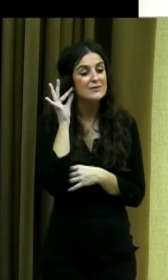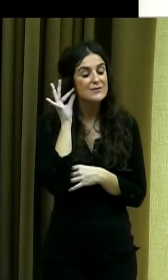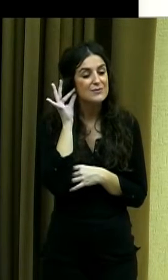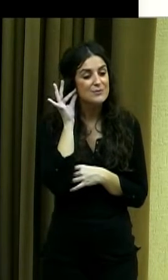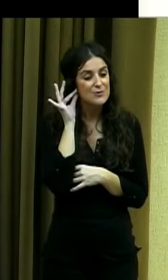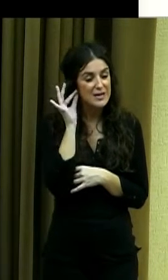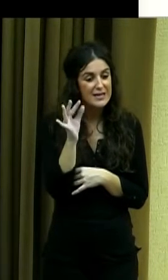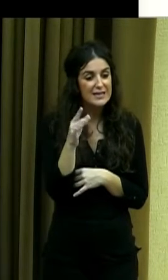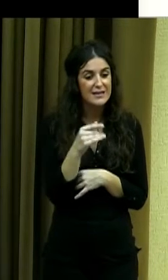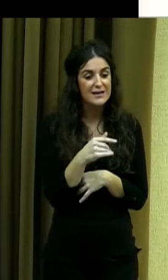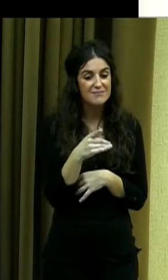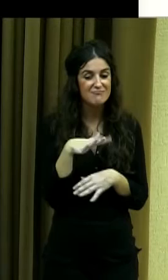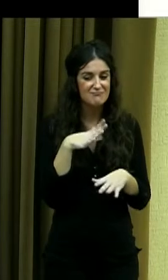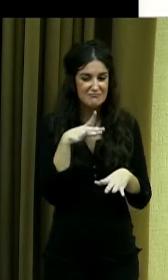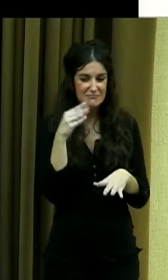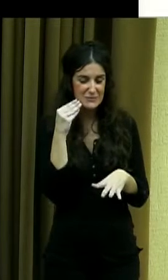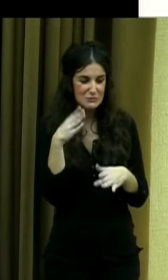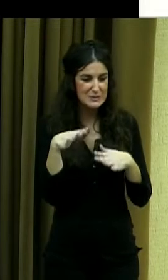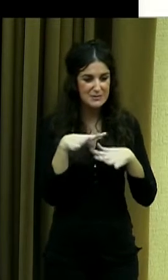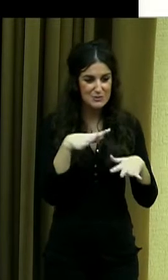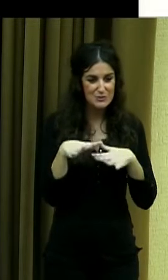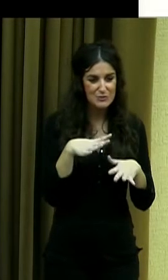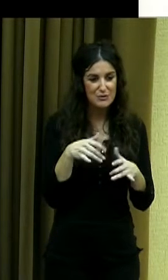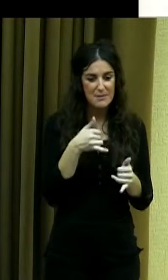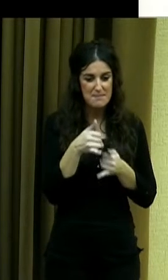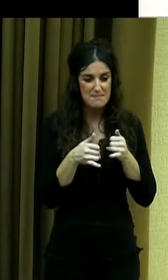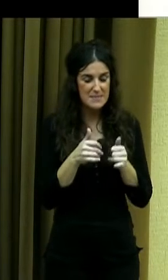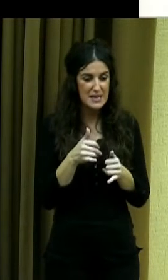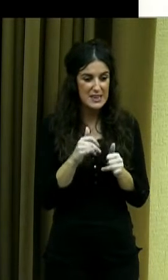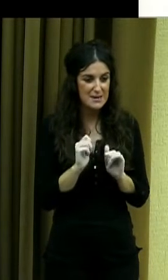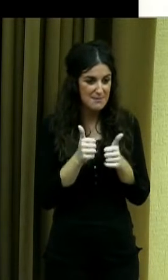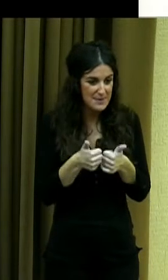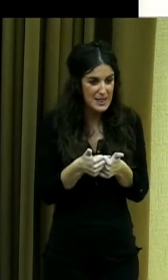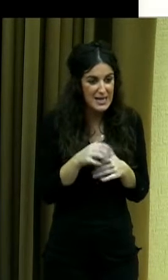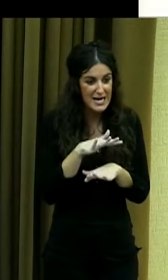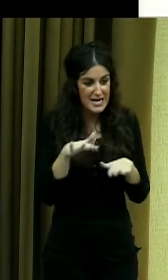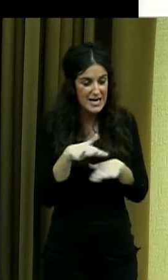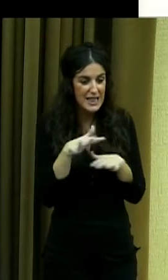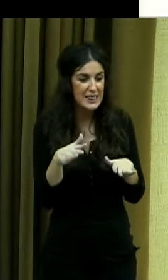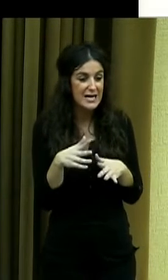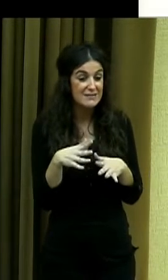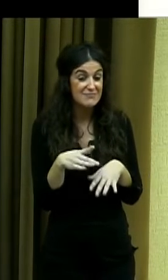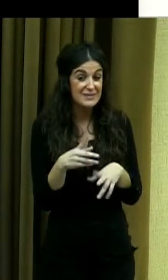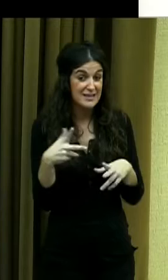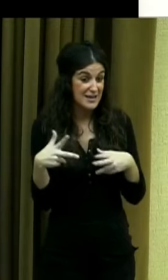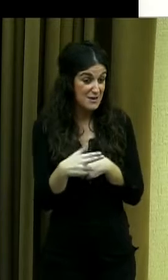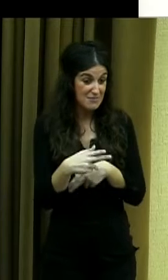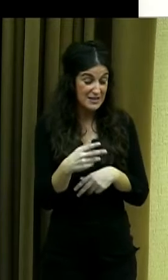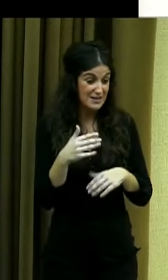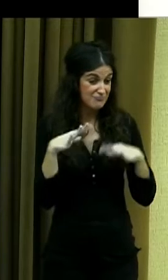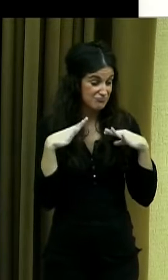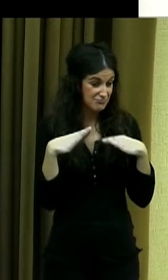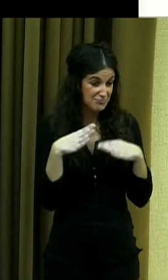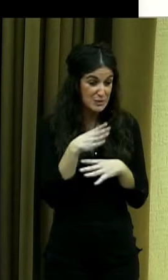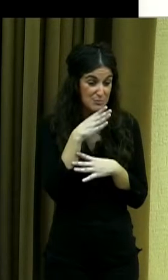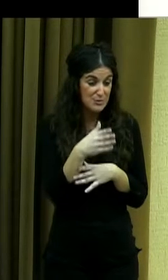cierta torpeza motora, le costó mucho aprender a montar en bici, a nadar. Actualmente evita hacer ejercicio físico siempre que puede, tiene poca